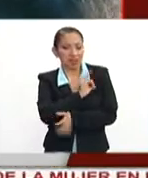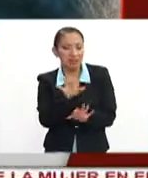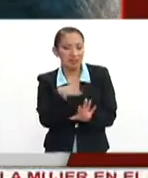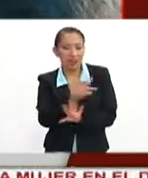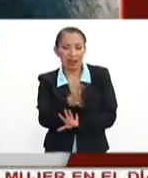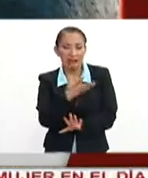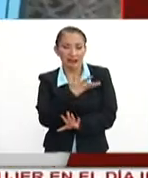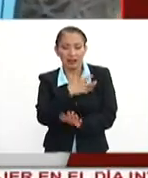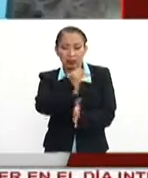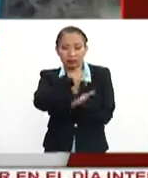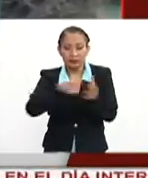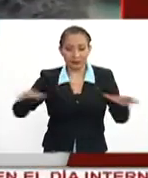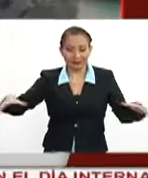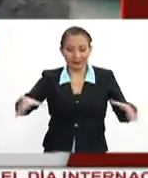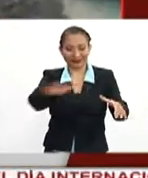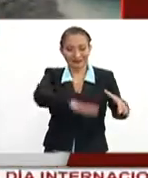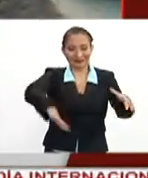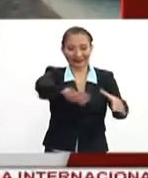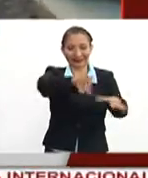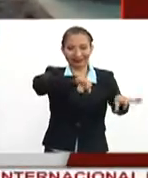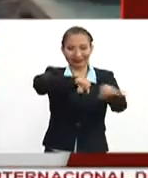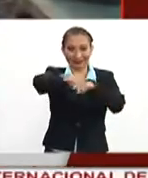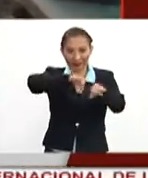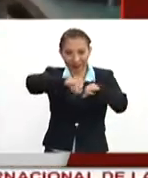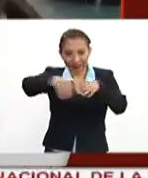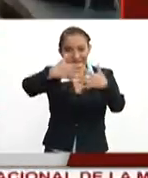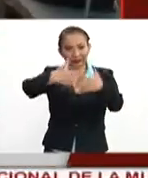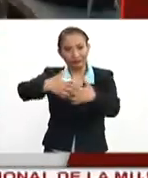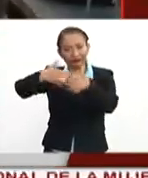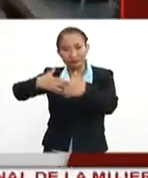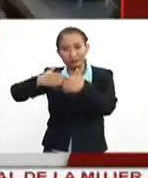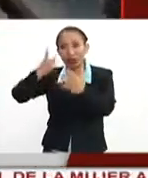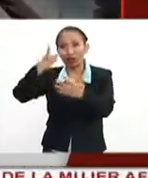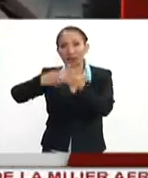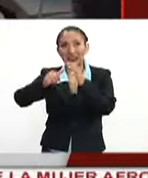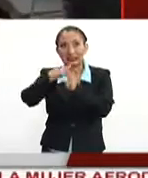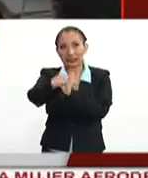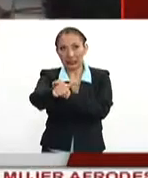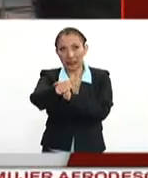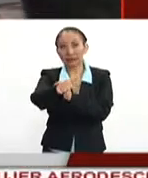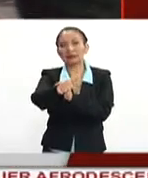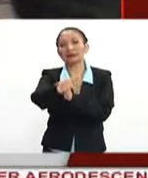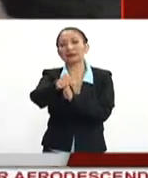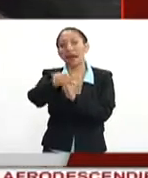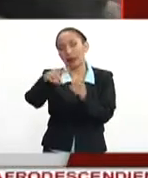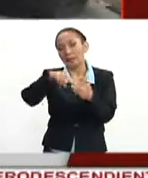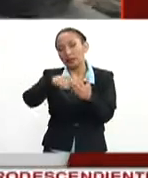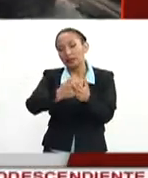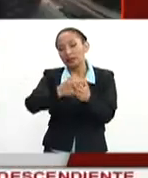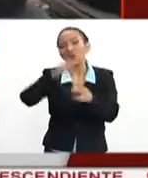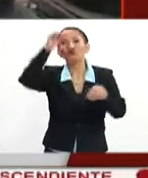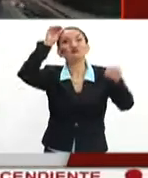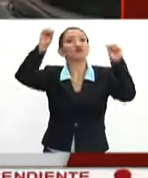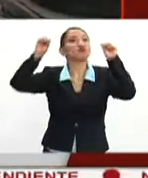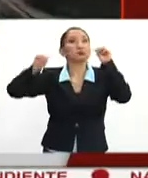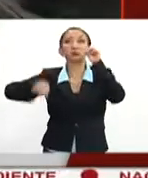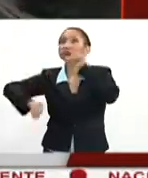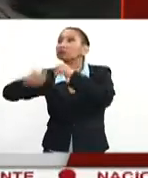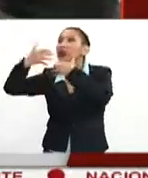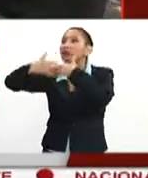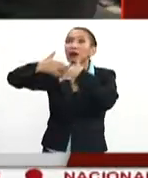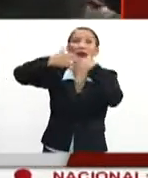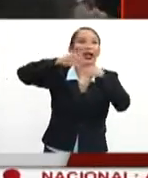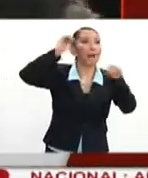pues ya tener un espacio para trabajar. Es así cuando en el 2006 pues nos dedicamos a montar toda la